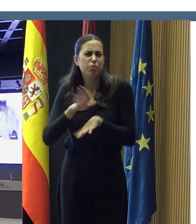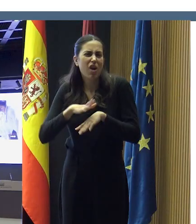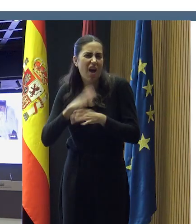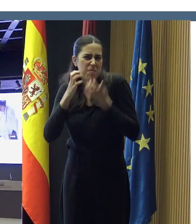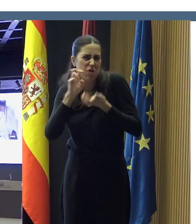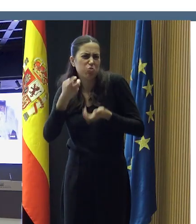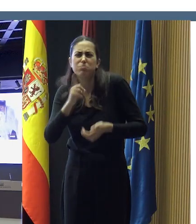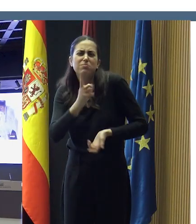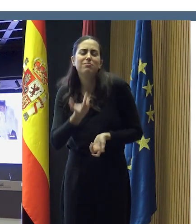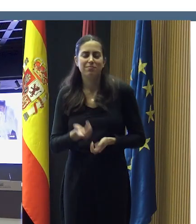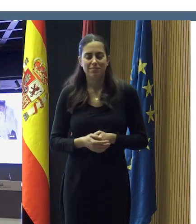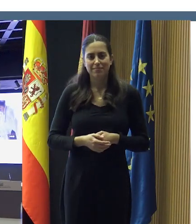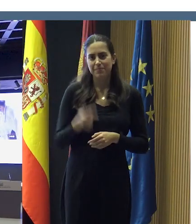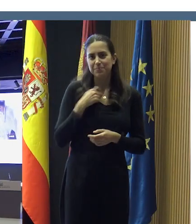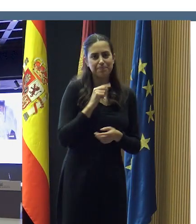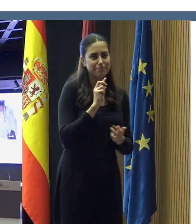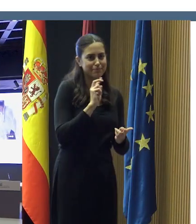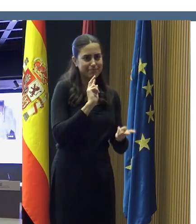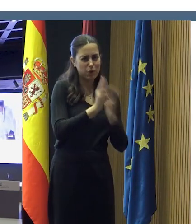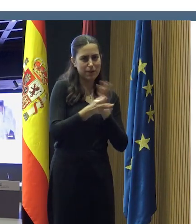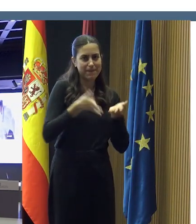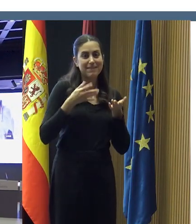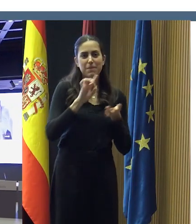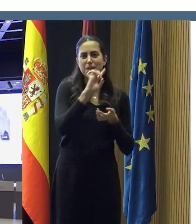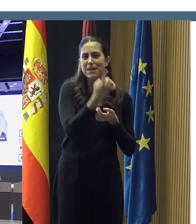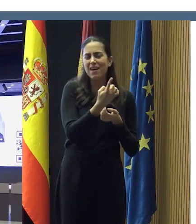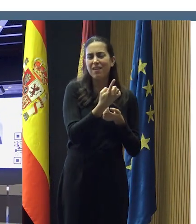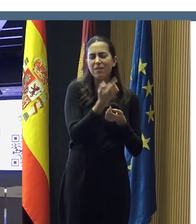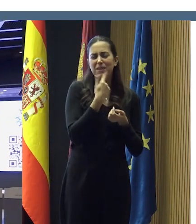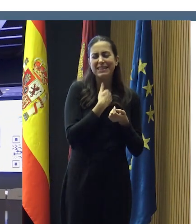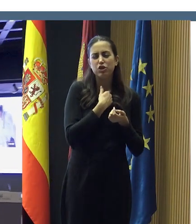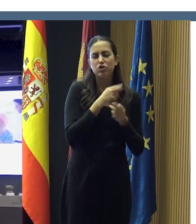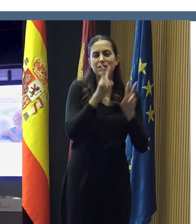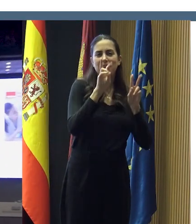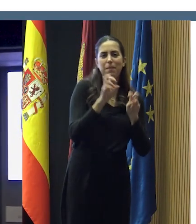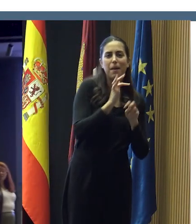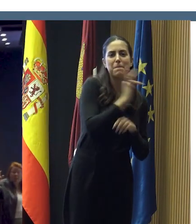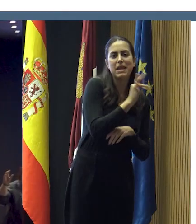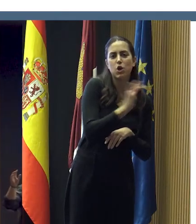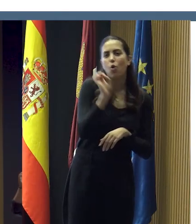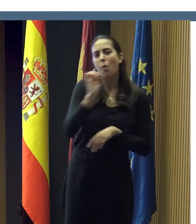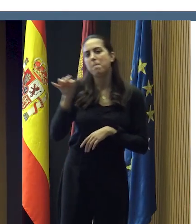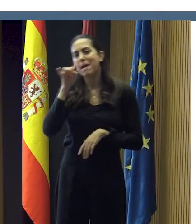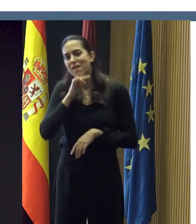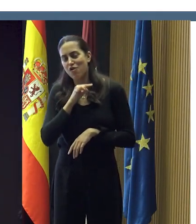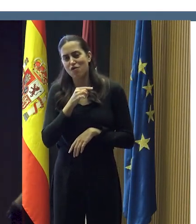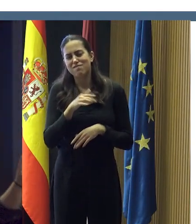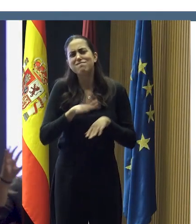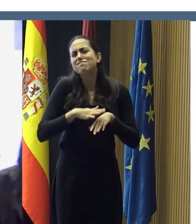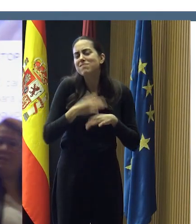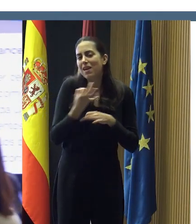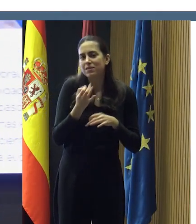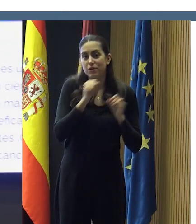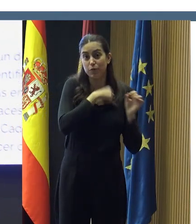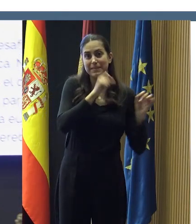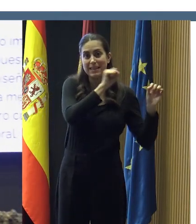me encanta esa pregunta. La primera, me has dicho que era... perdón, benigno, sí. Eso, os he puesto una diapositiva en la que os